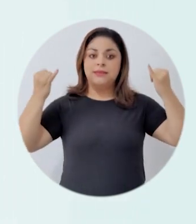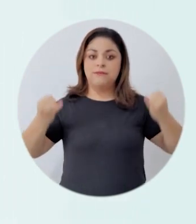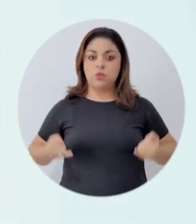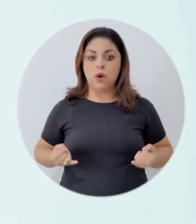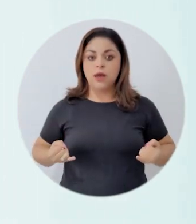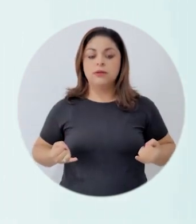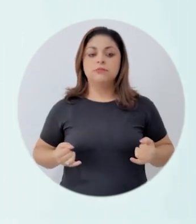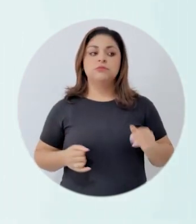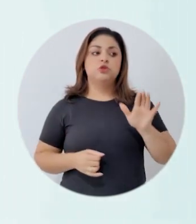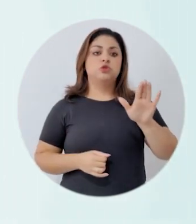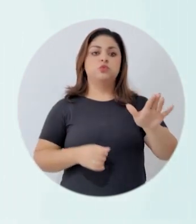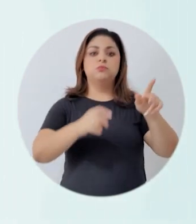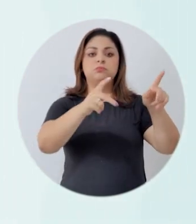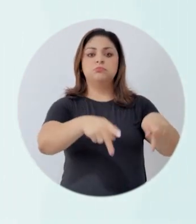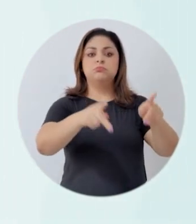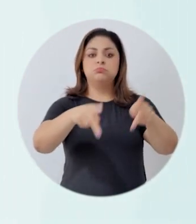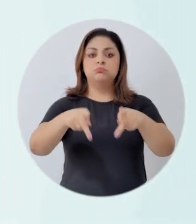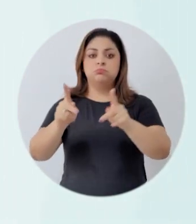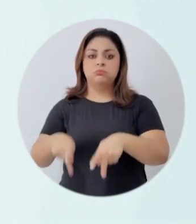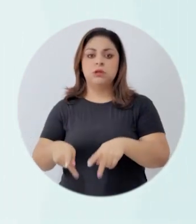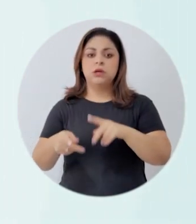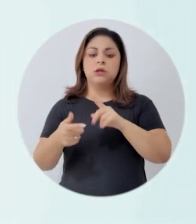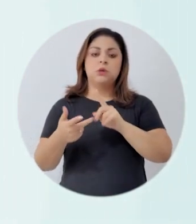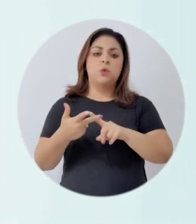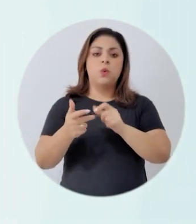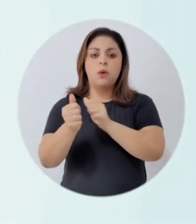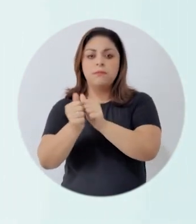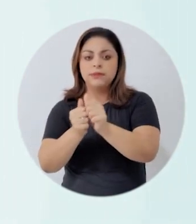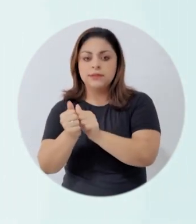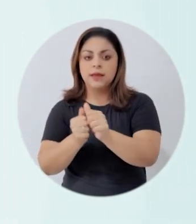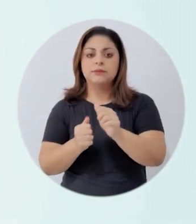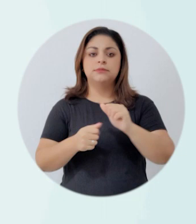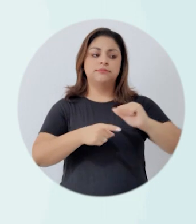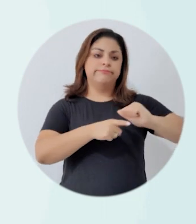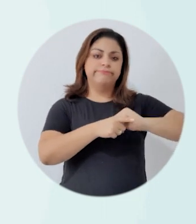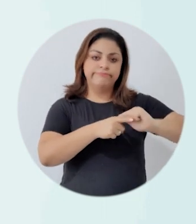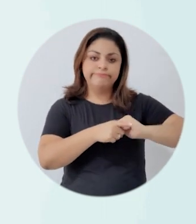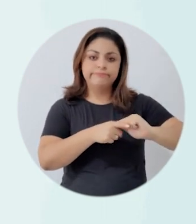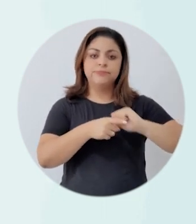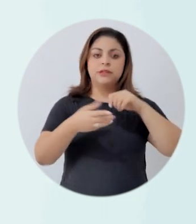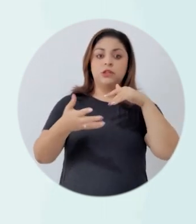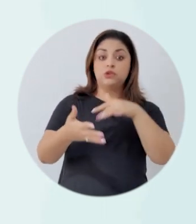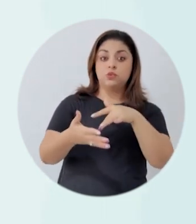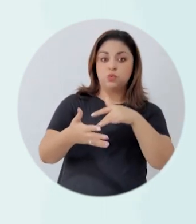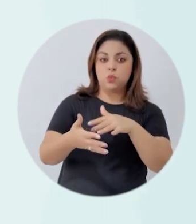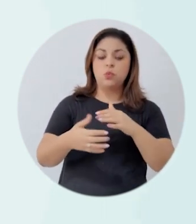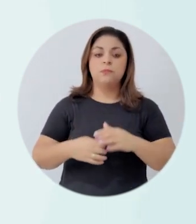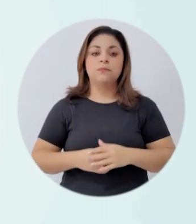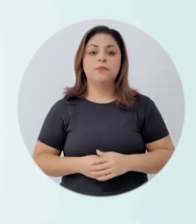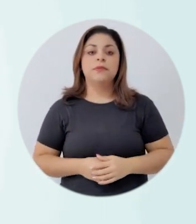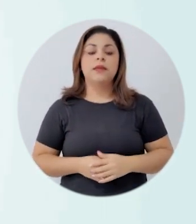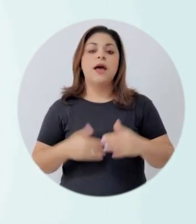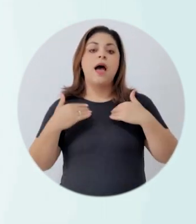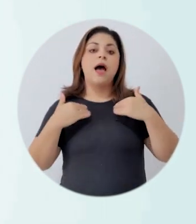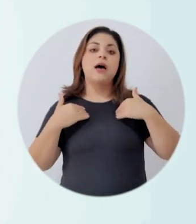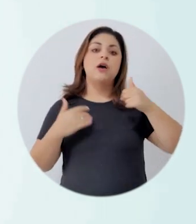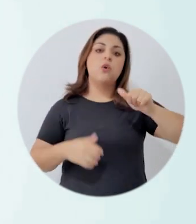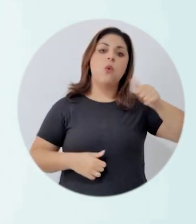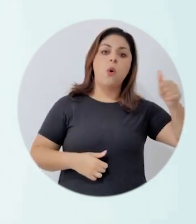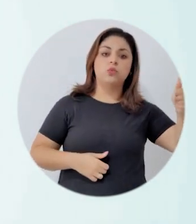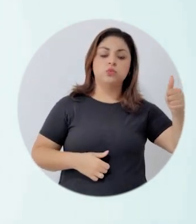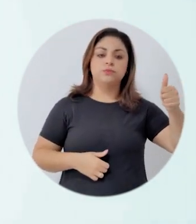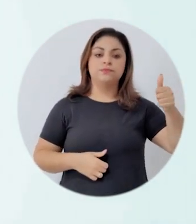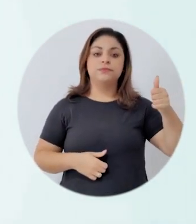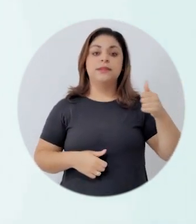ellos con su personal, con sus competencias, a través de capacitación, de estudio. Hay otros que utilizan figuras como la de Manuel y mi